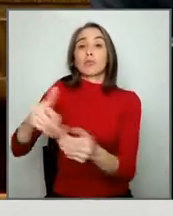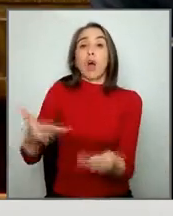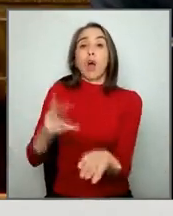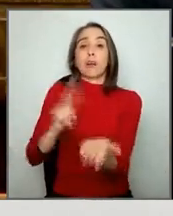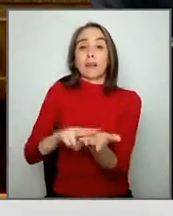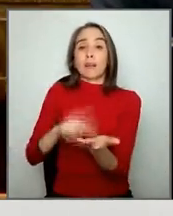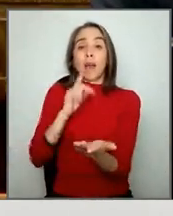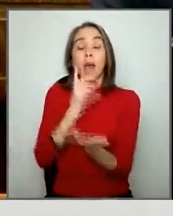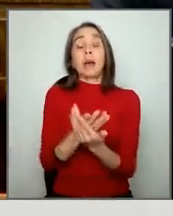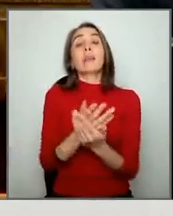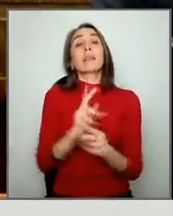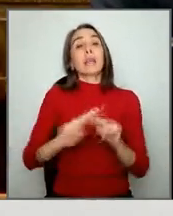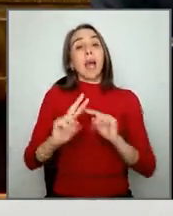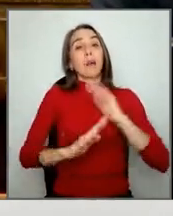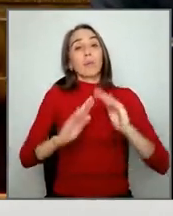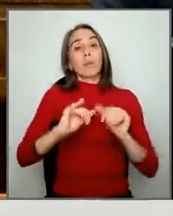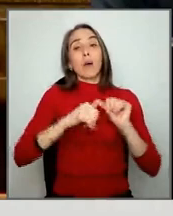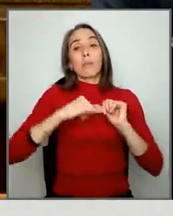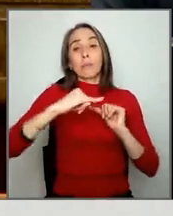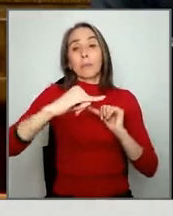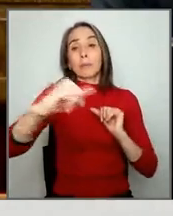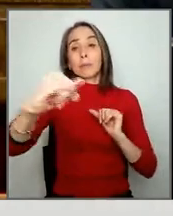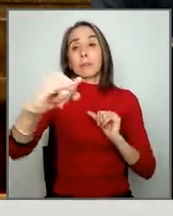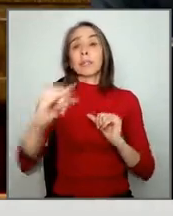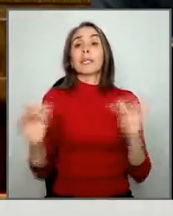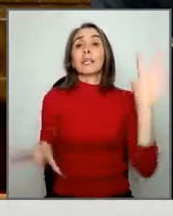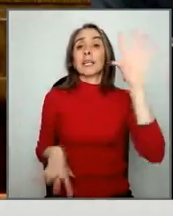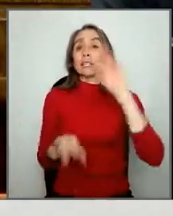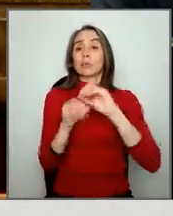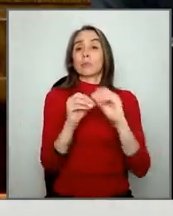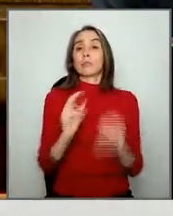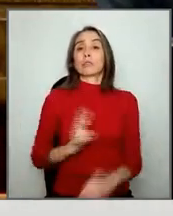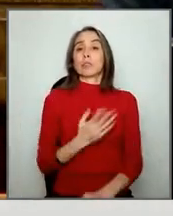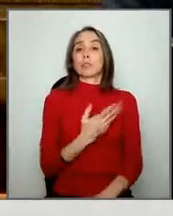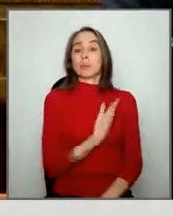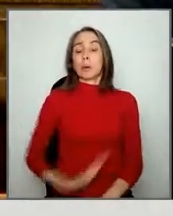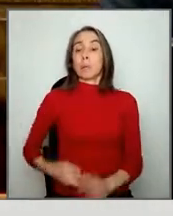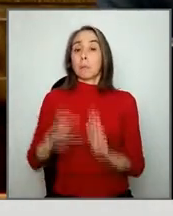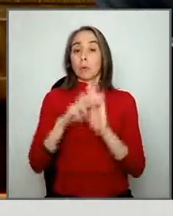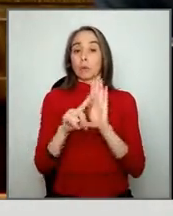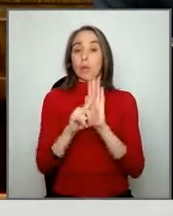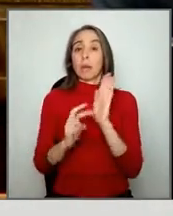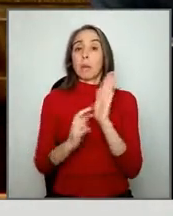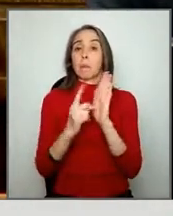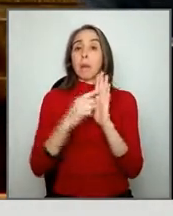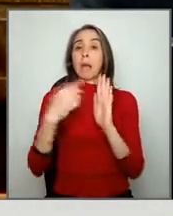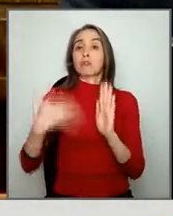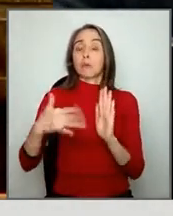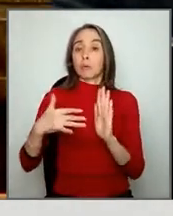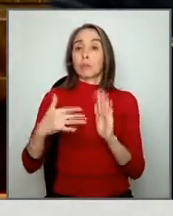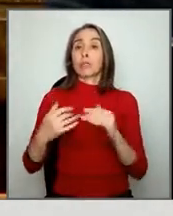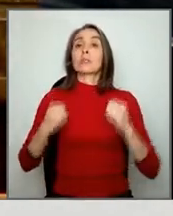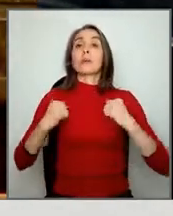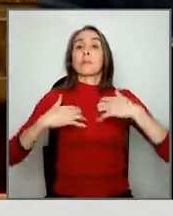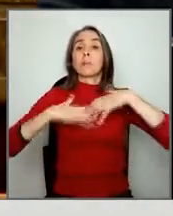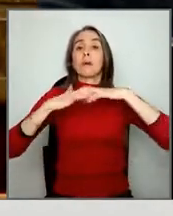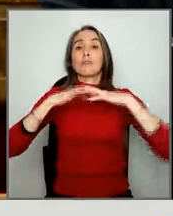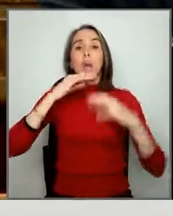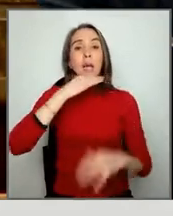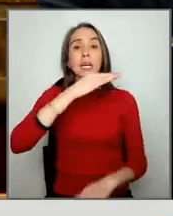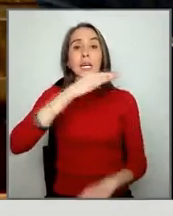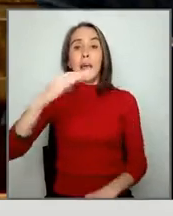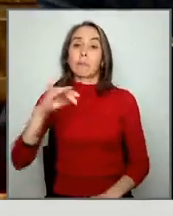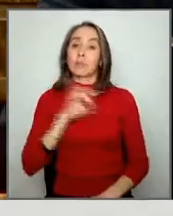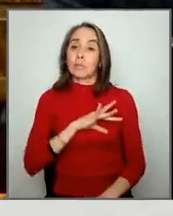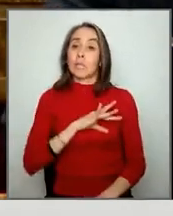en resumen señor presidente el proyecto de ley es un paso importante para fortalecer la agricultura chilena en tiempos de escasez hídrica